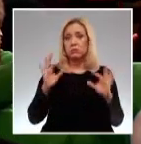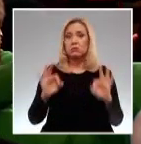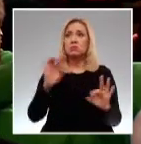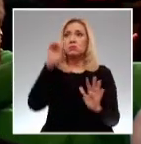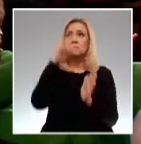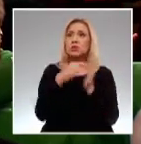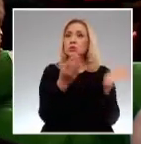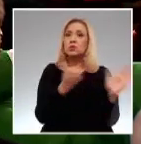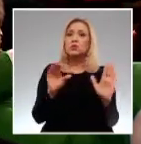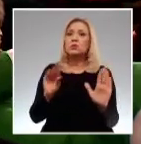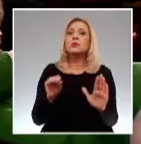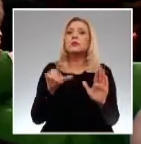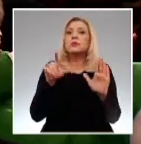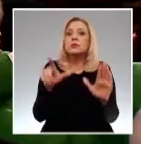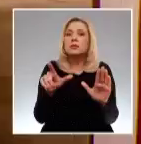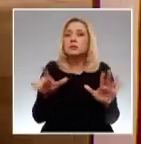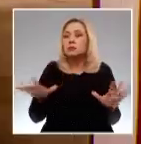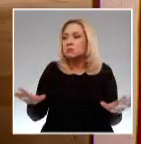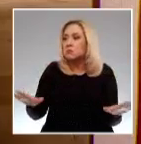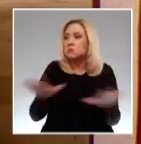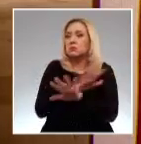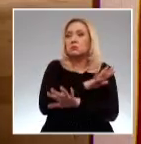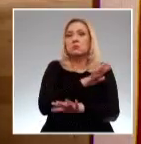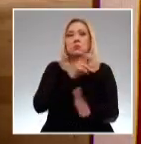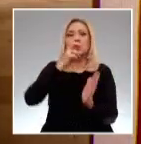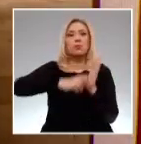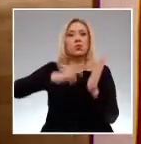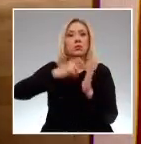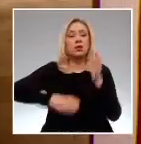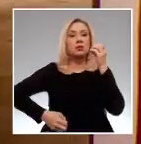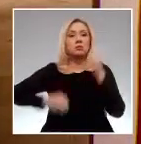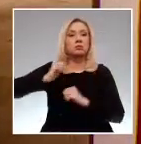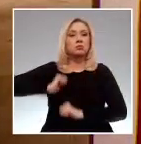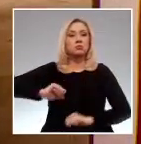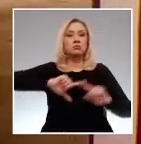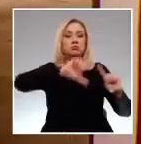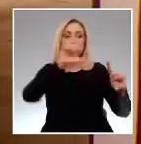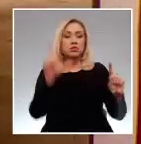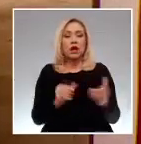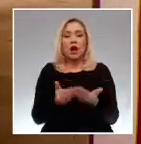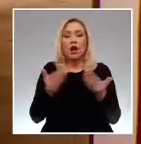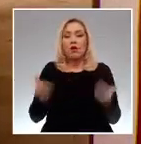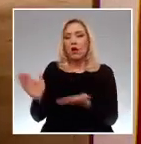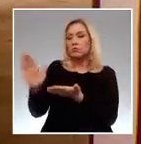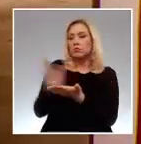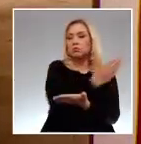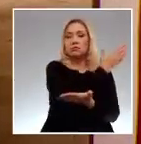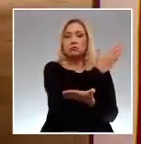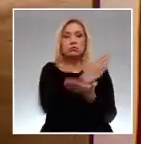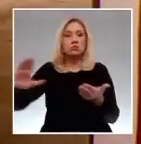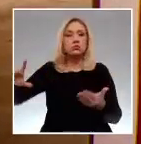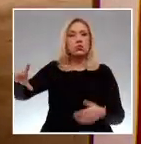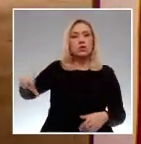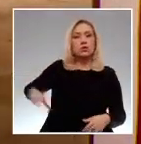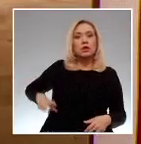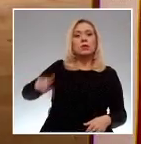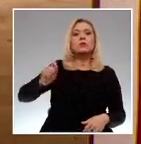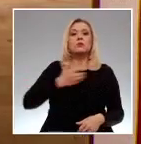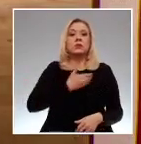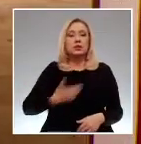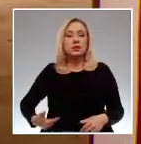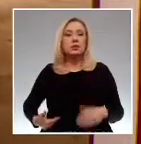1997, dijo, se reformó al Poder Judicial, se fortaleció la separación de poderes y se estableció la carrera